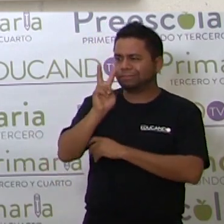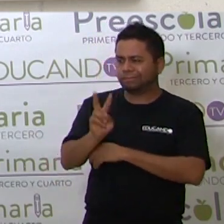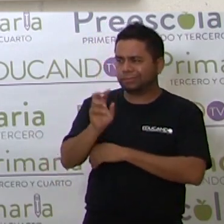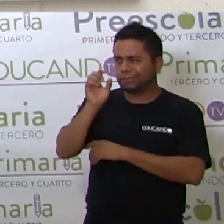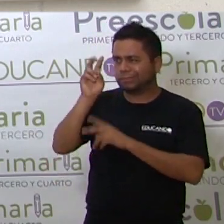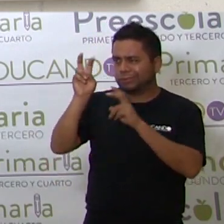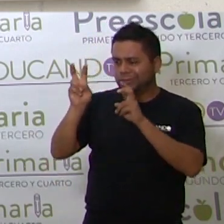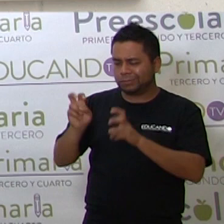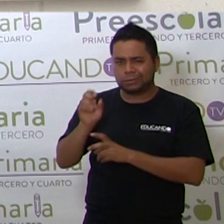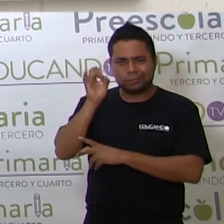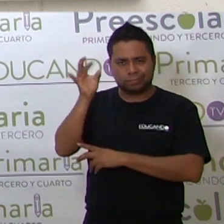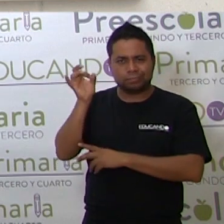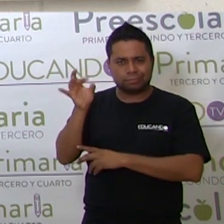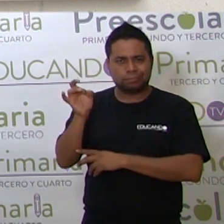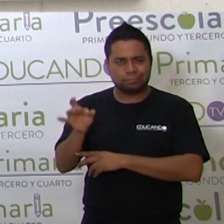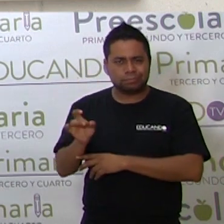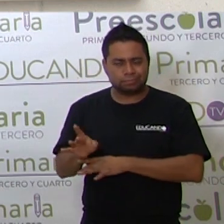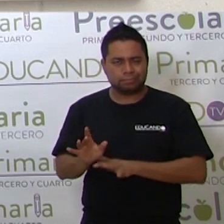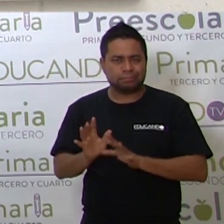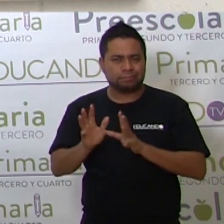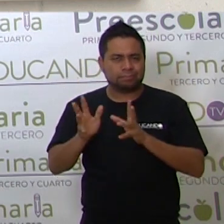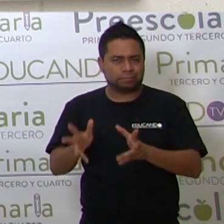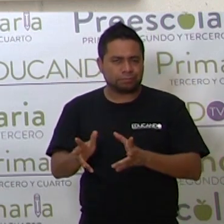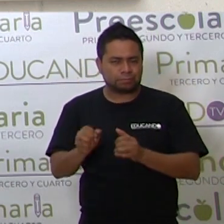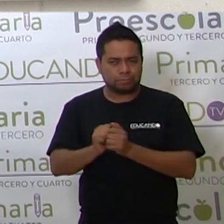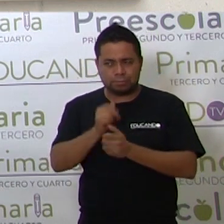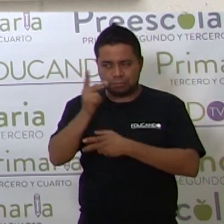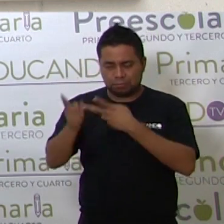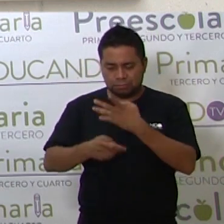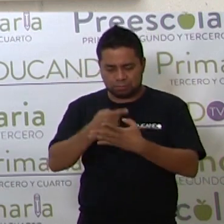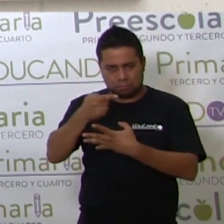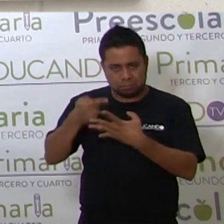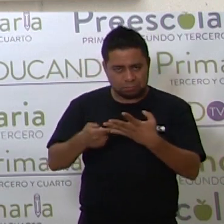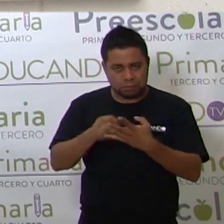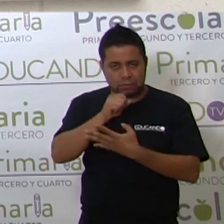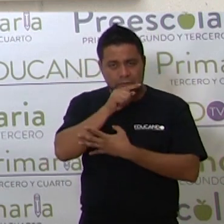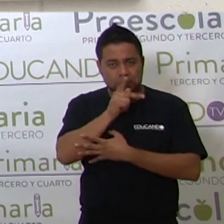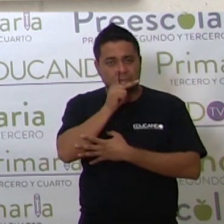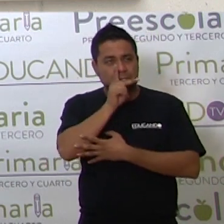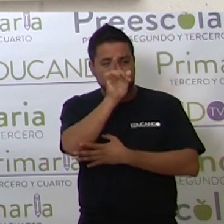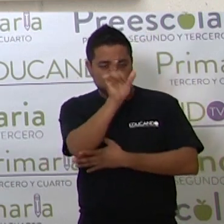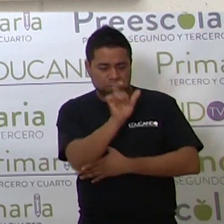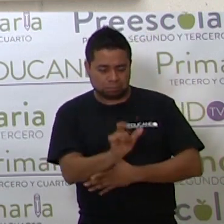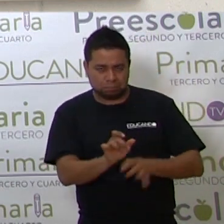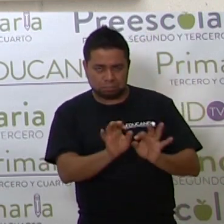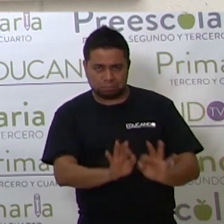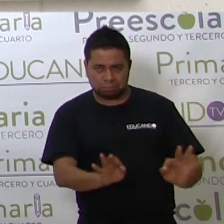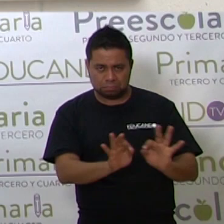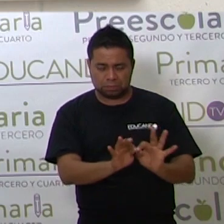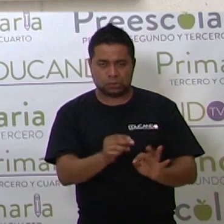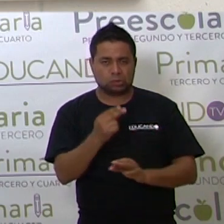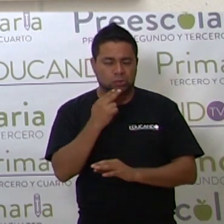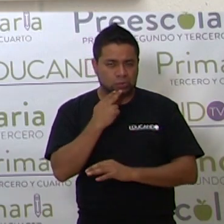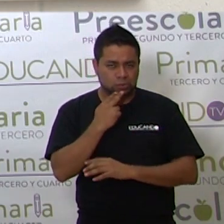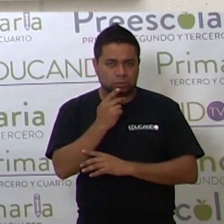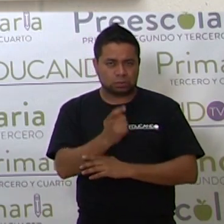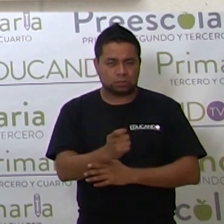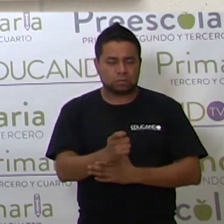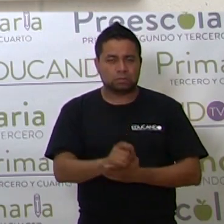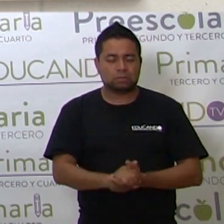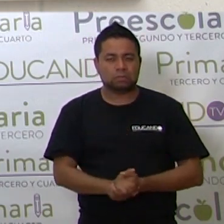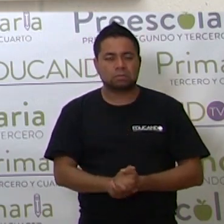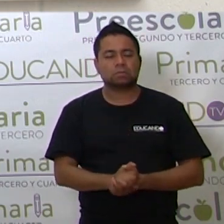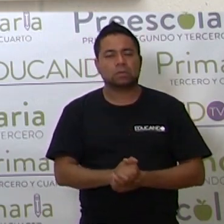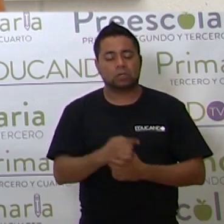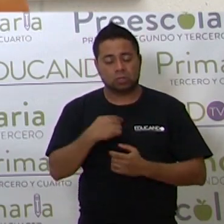temas o estos saberes previos con estas preguntas y ver estas palabras claves que vamos a estar utilizando te